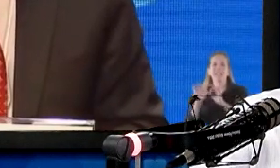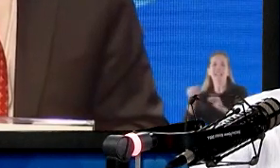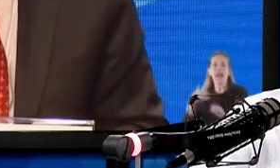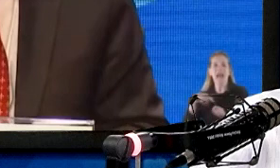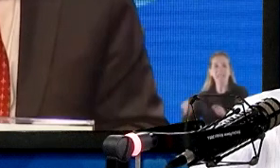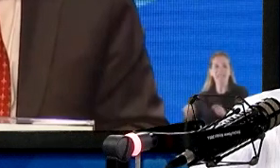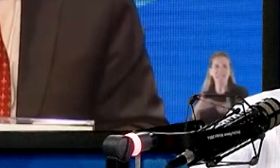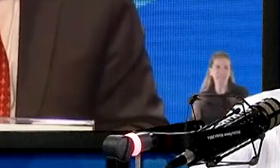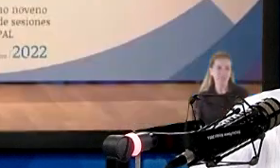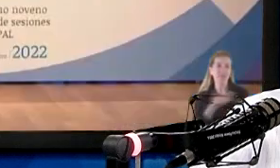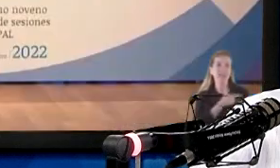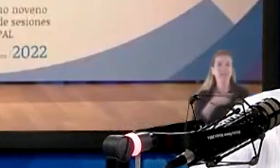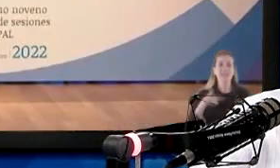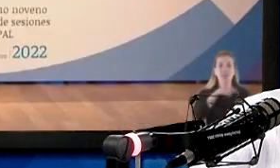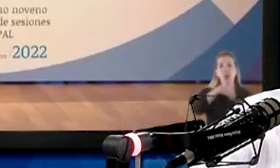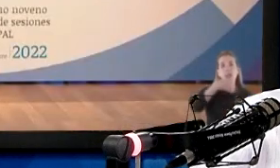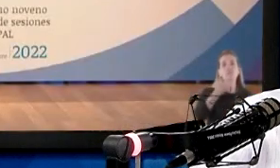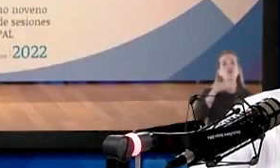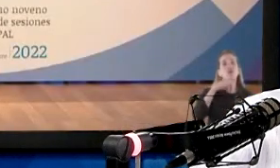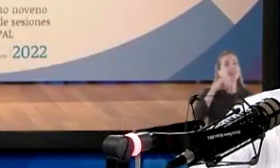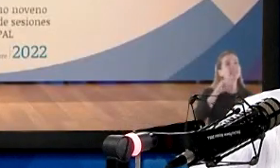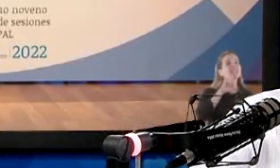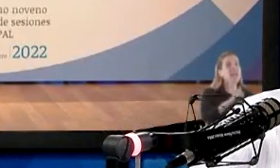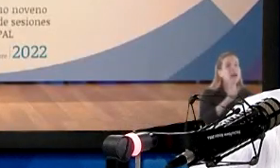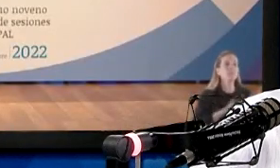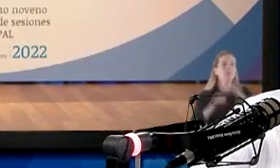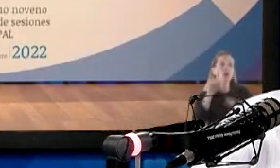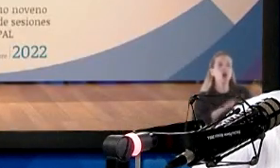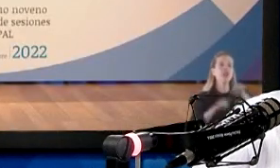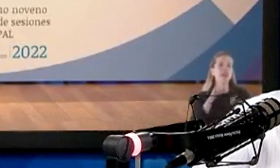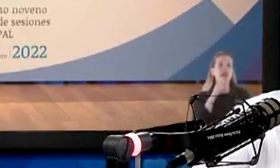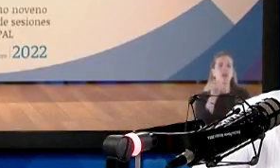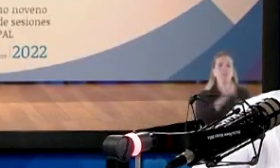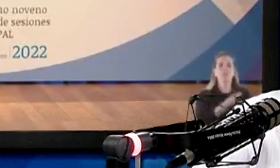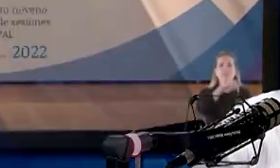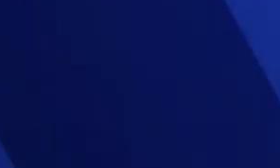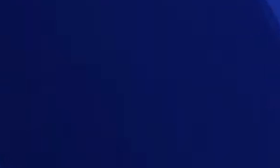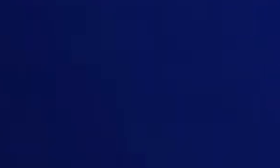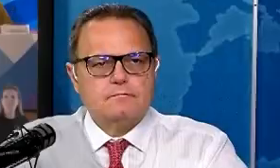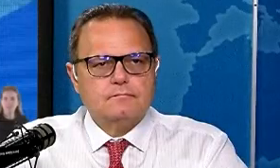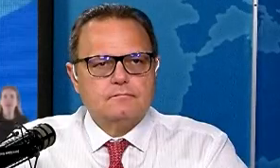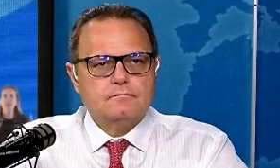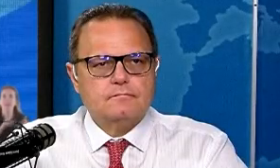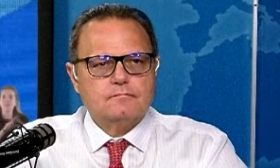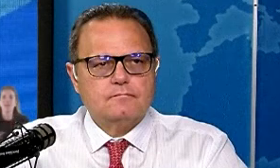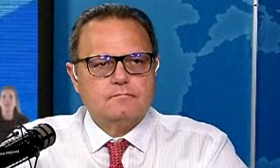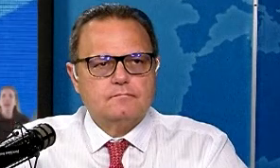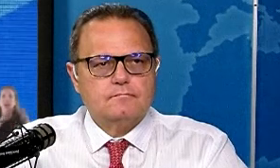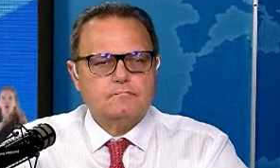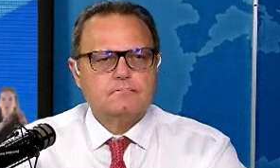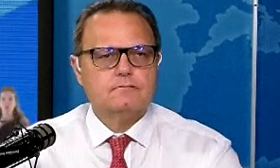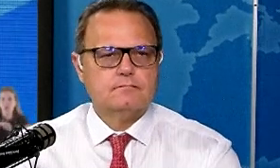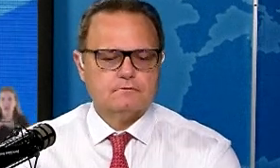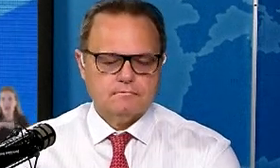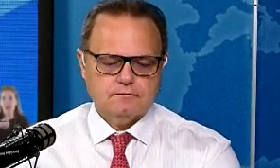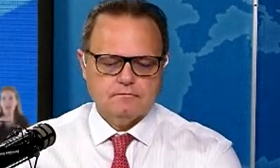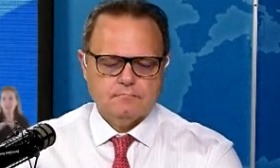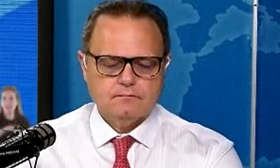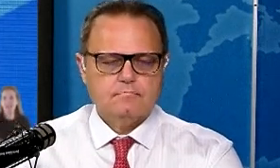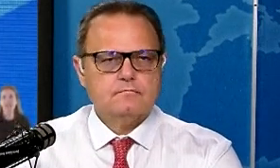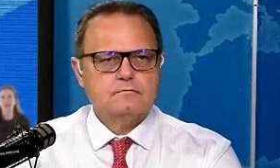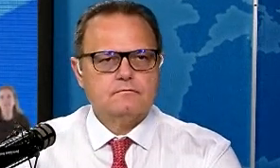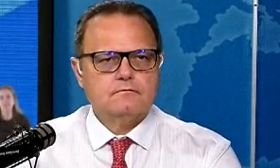igual eso por a es un poco controvertido, yo creo que realmente la mayoría va a ser complejo que logremos al menos un